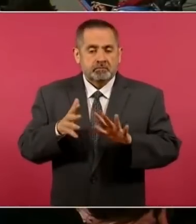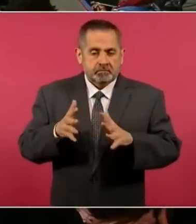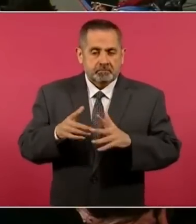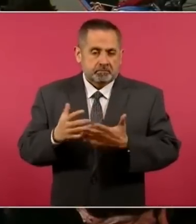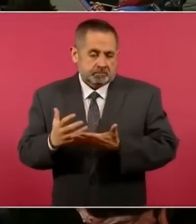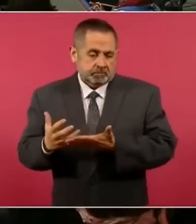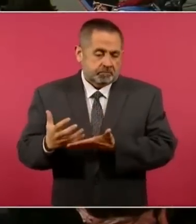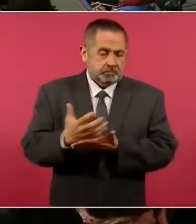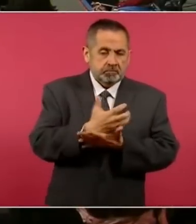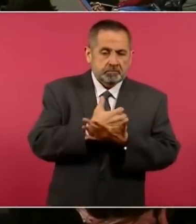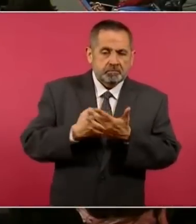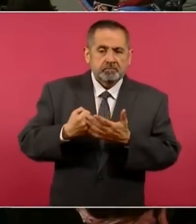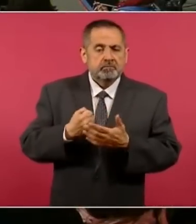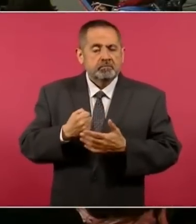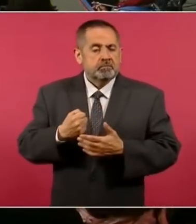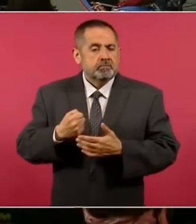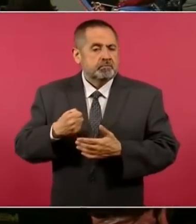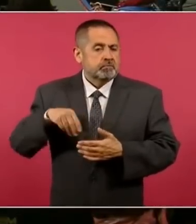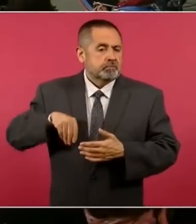de